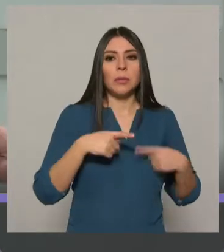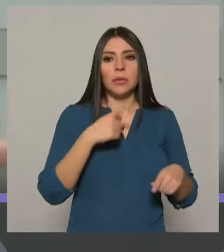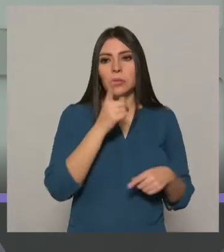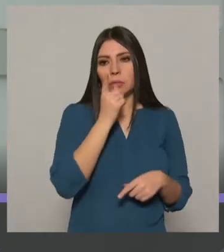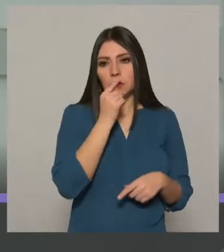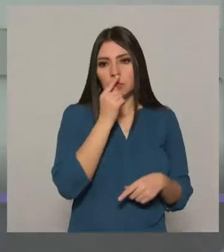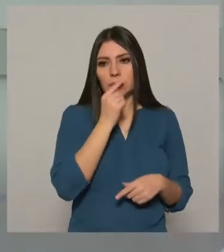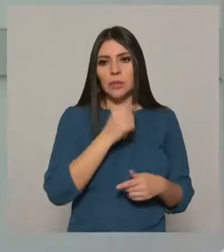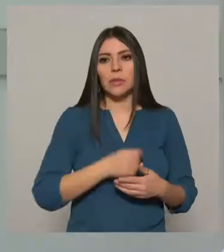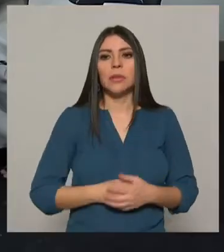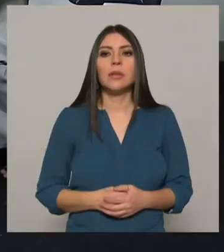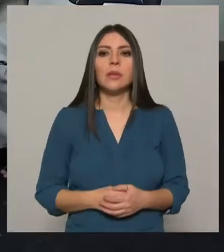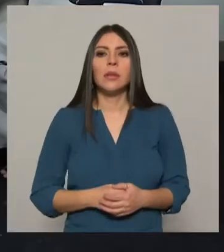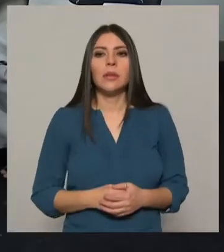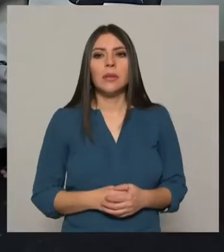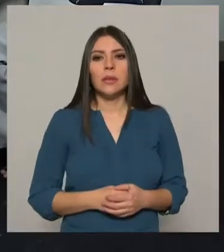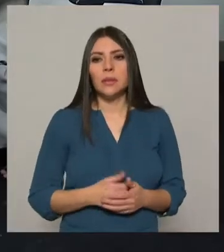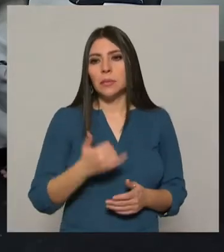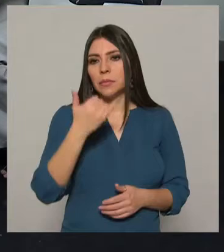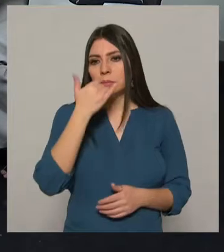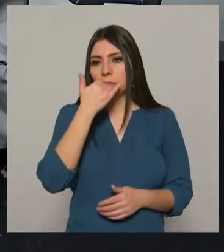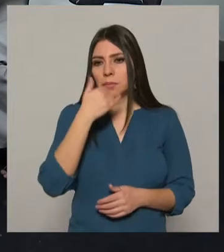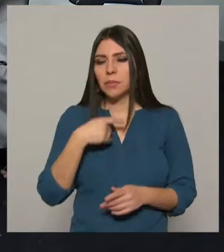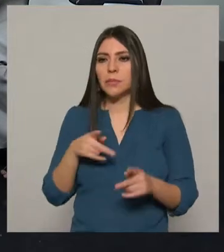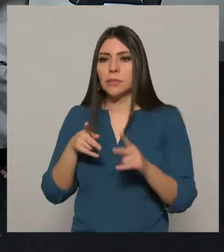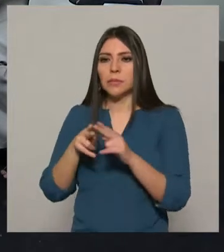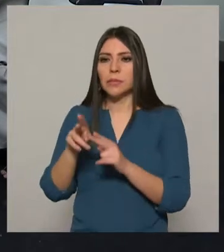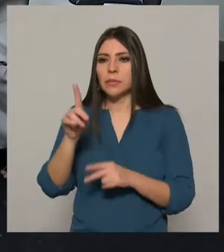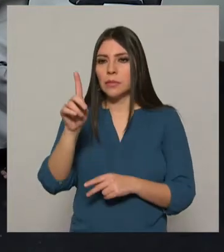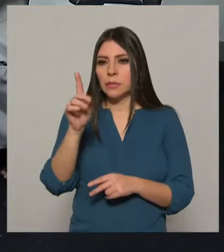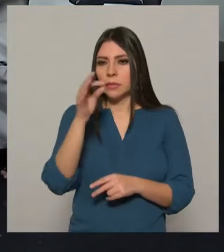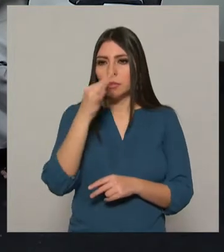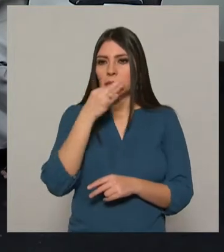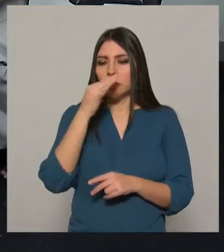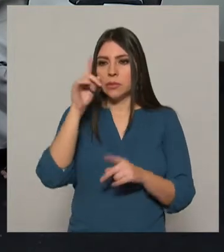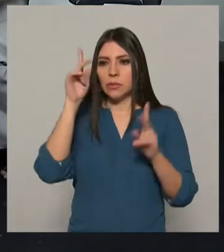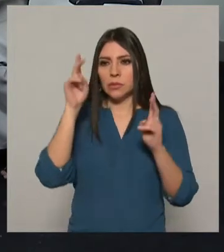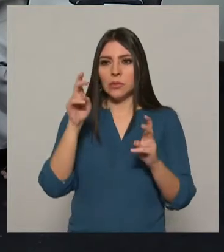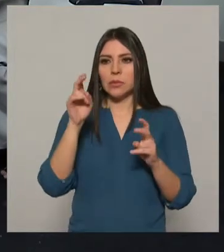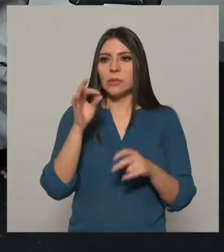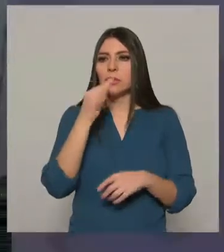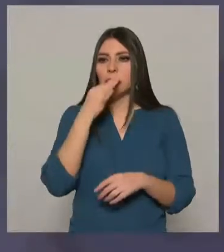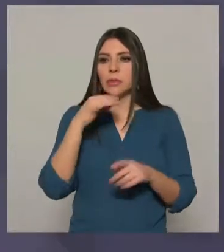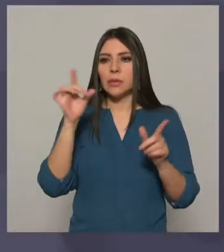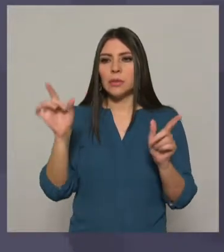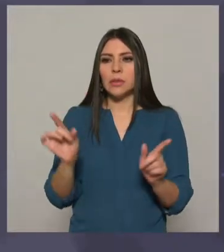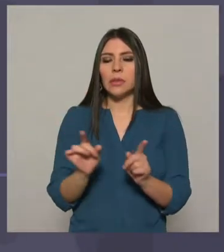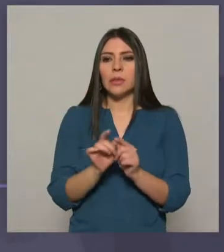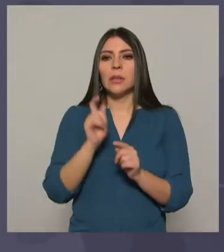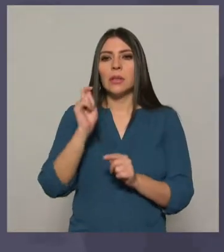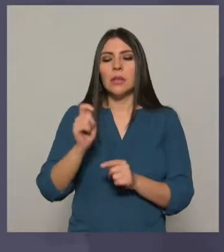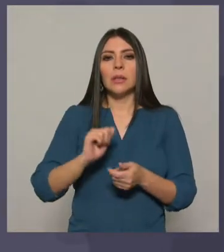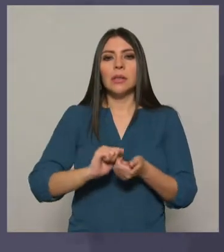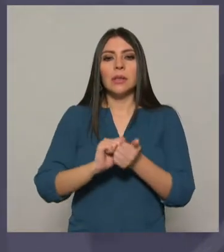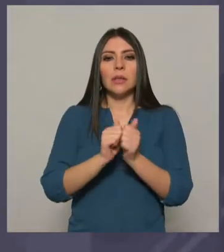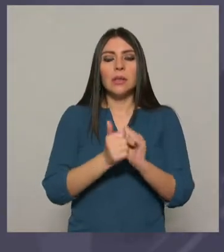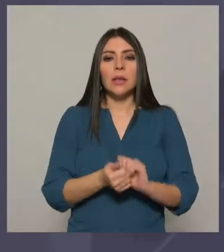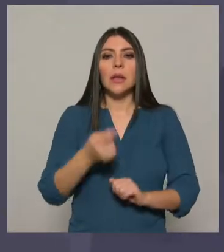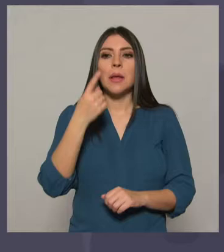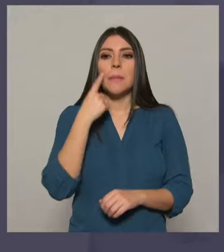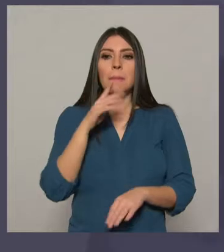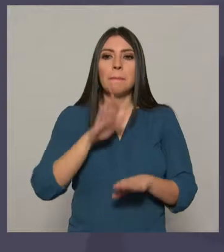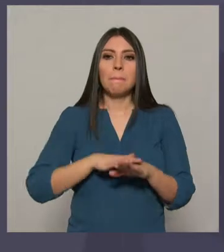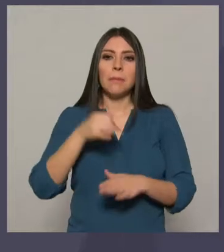Perdón que te interrumpa ahí, José Luis. Ahí me parece nada más un temita. Voy a concluir la idea, Héctor. Tiene que ver con la posibilidad de generar un proceso